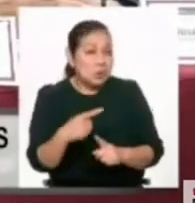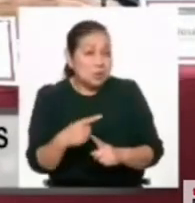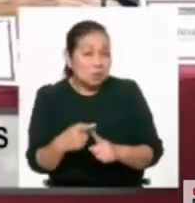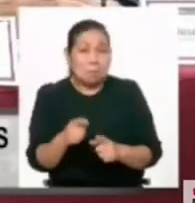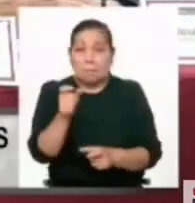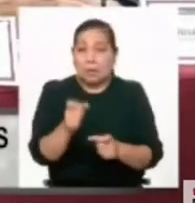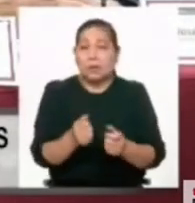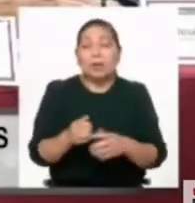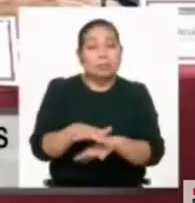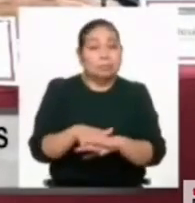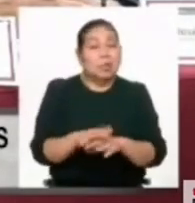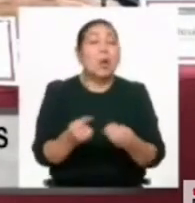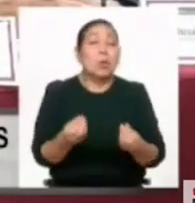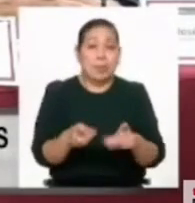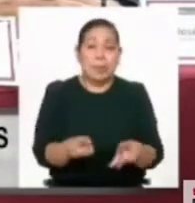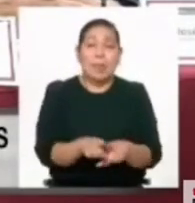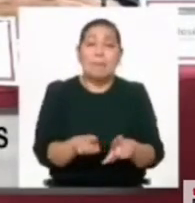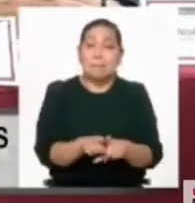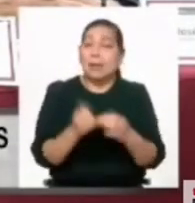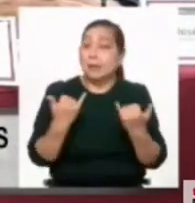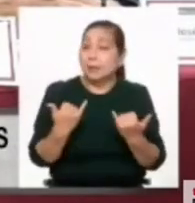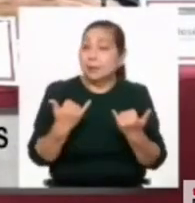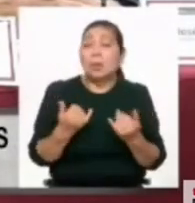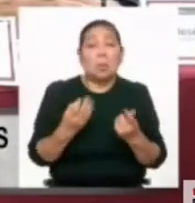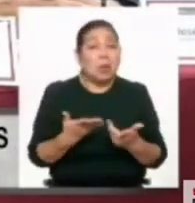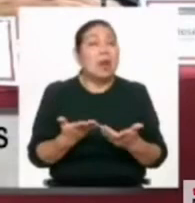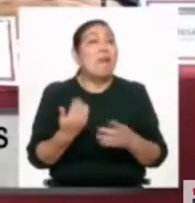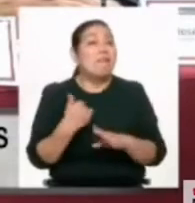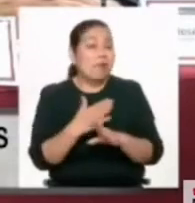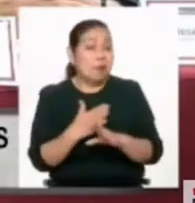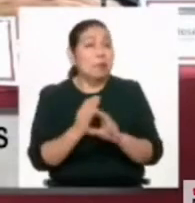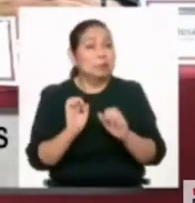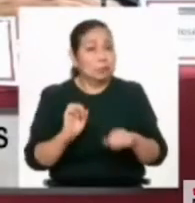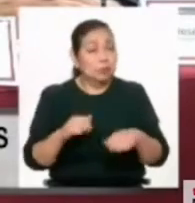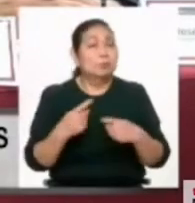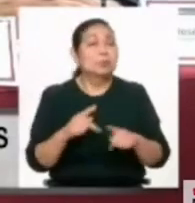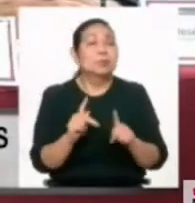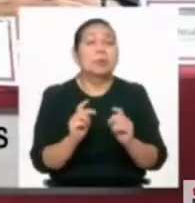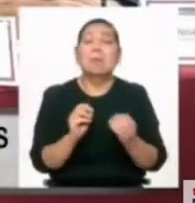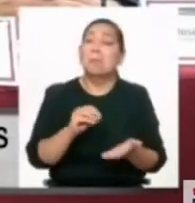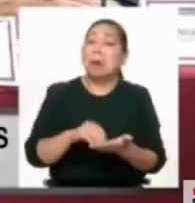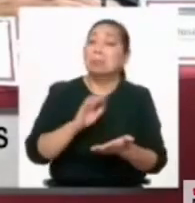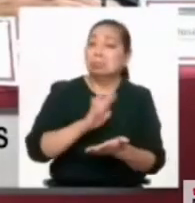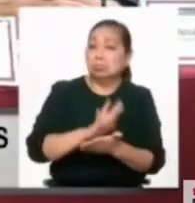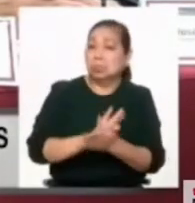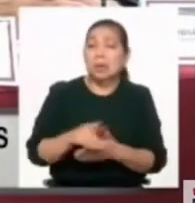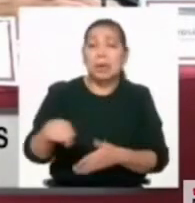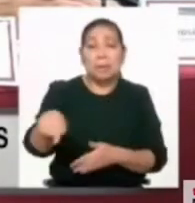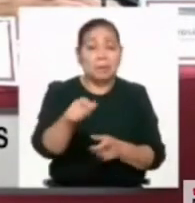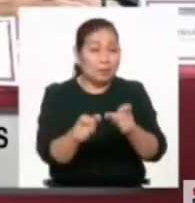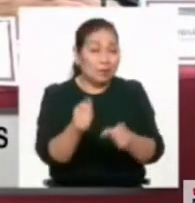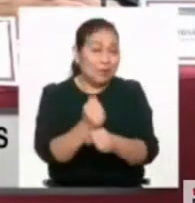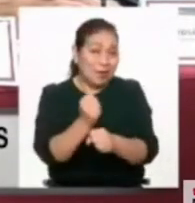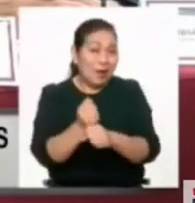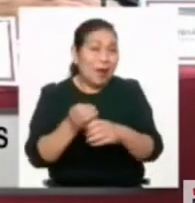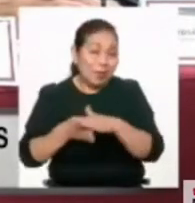y del personal administrativo también. Entonces, esta es una muy buena medida que va a permitir dar tranquilidad a los